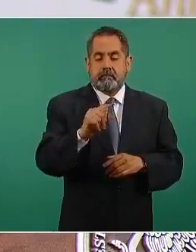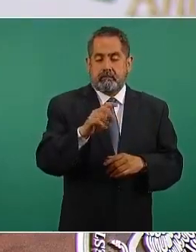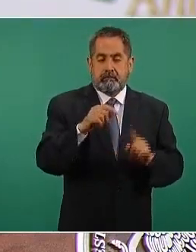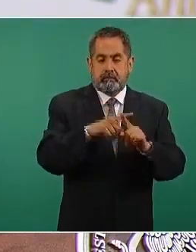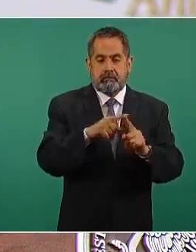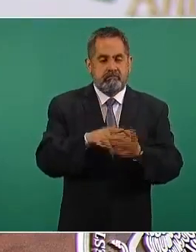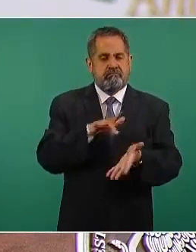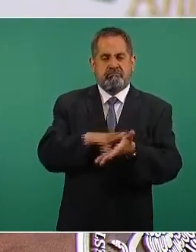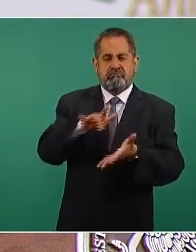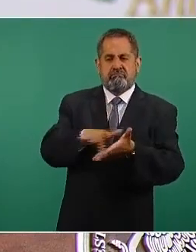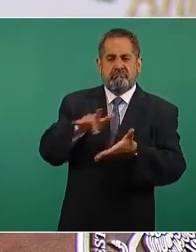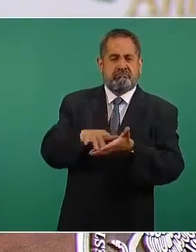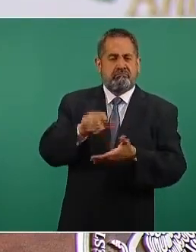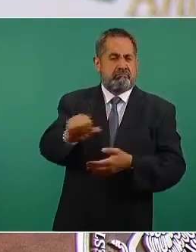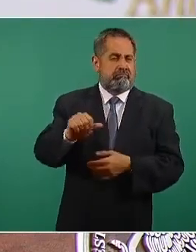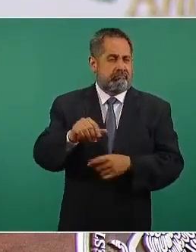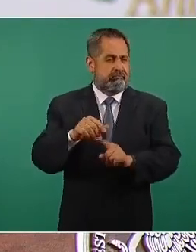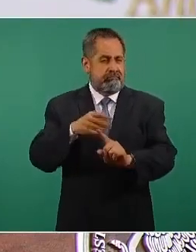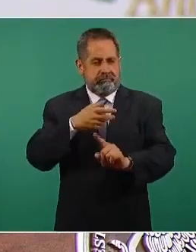está apoyando a un candidato